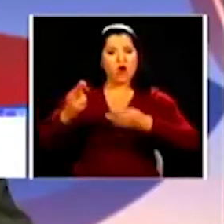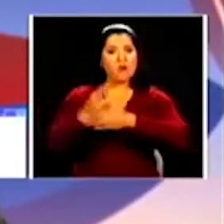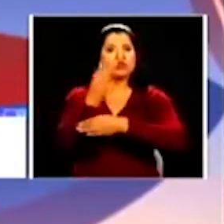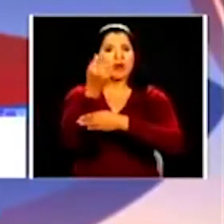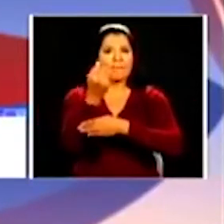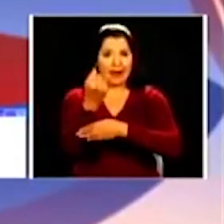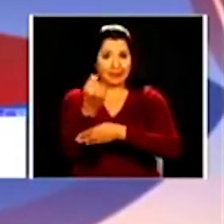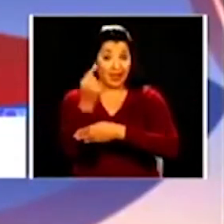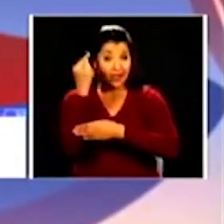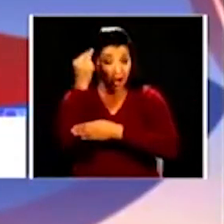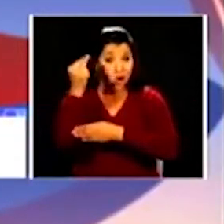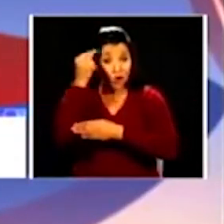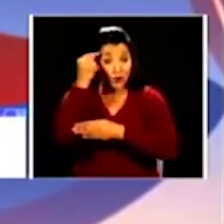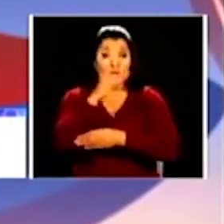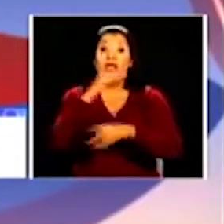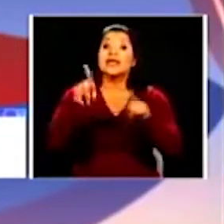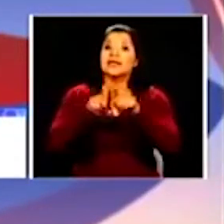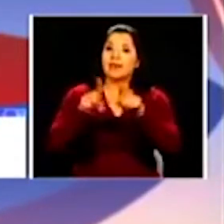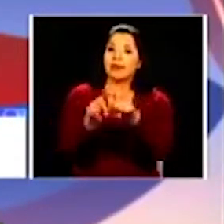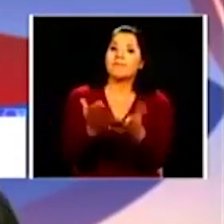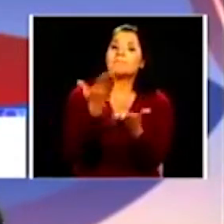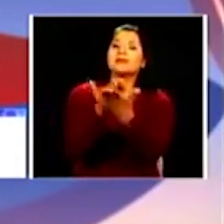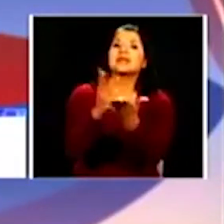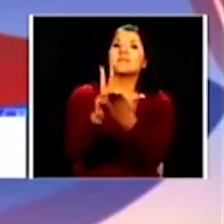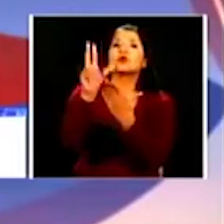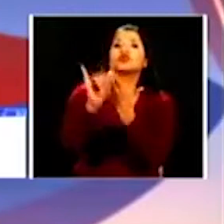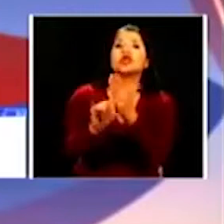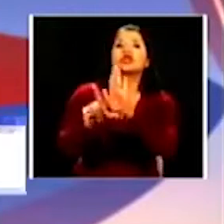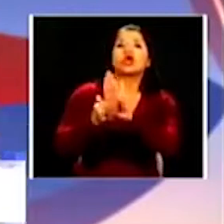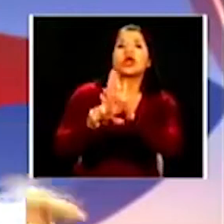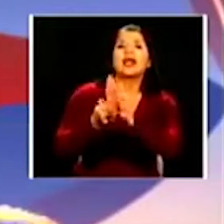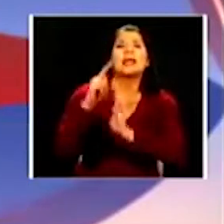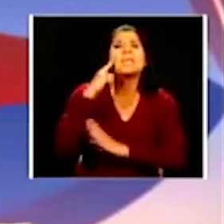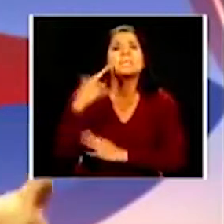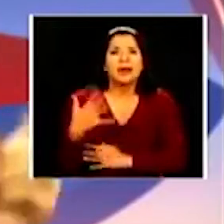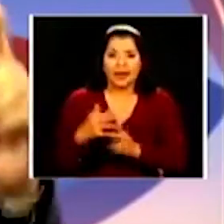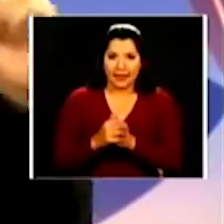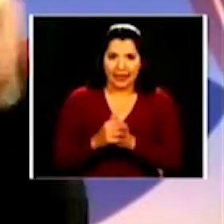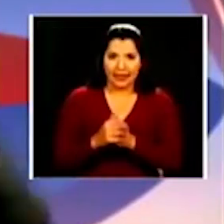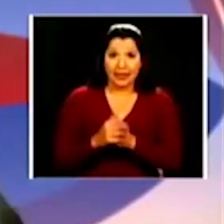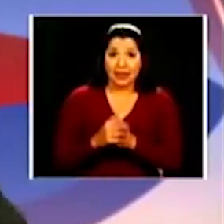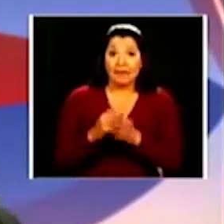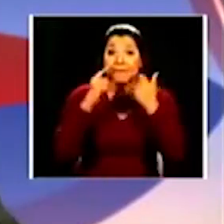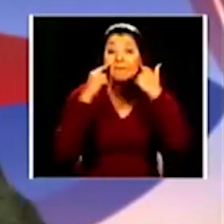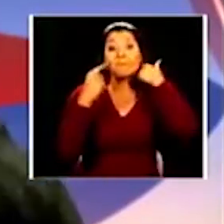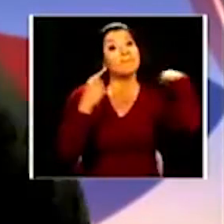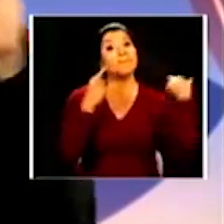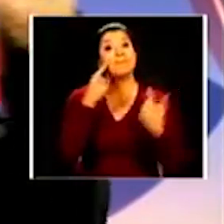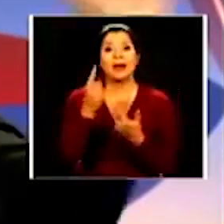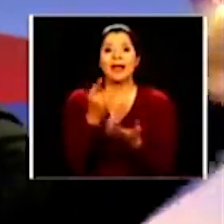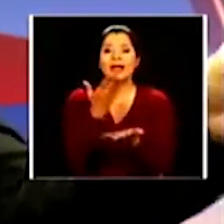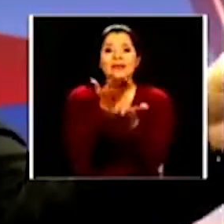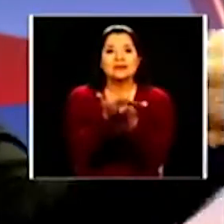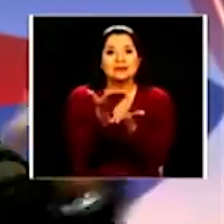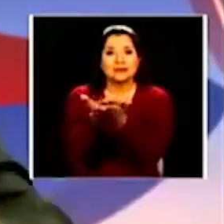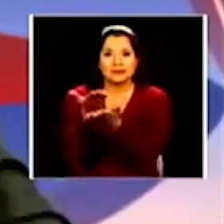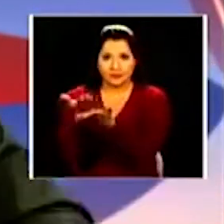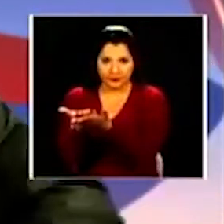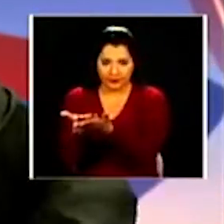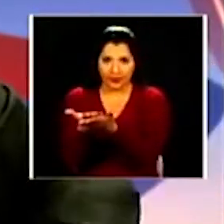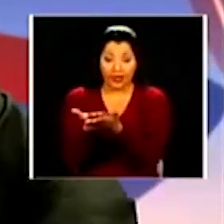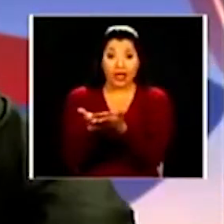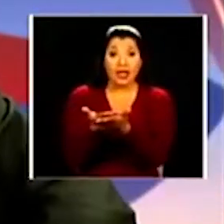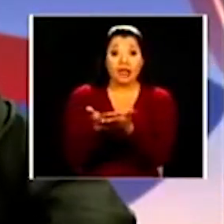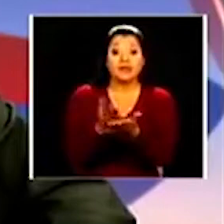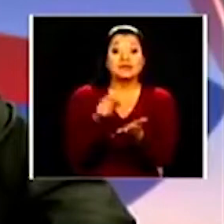para que las investigaciones que se hacen en la Asamblea Legislativa, en las comisiones, no pasen al plenario, sino que sus dictámenes vayan